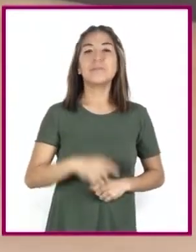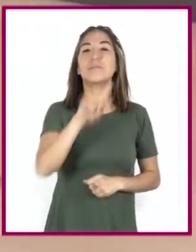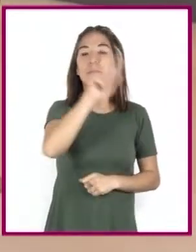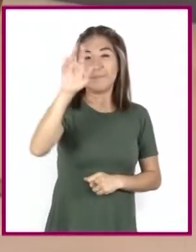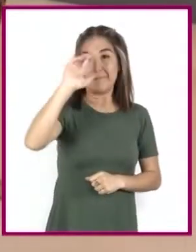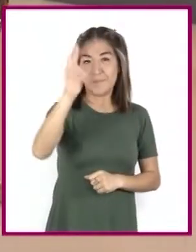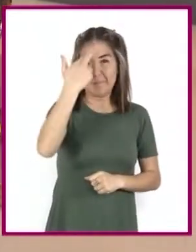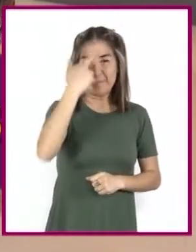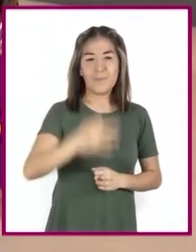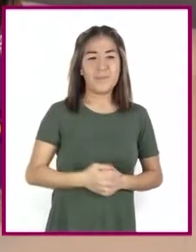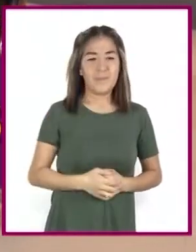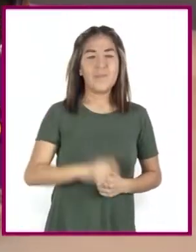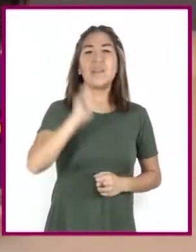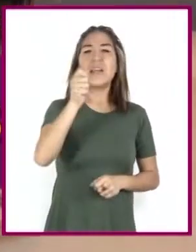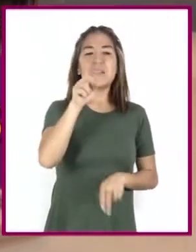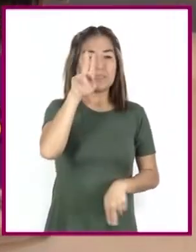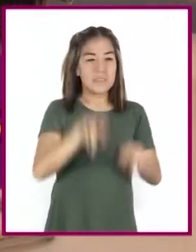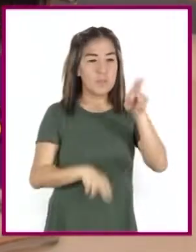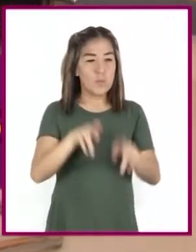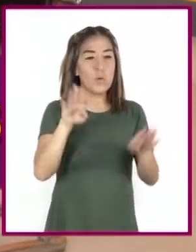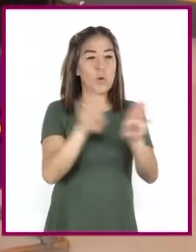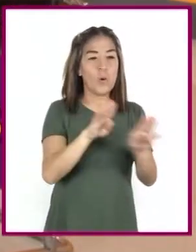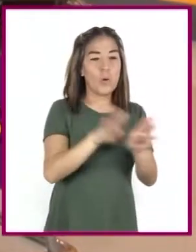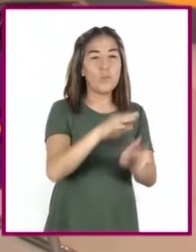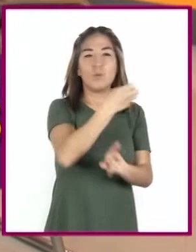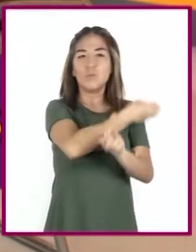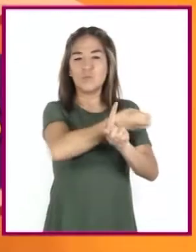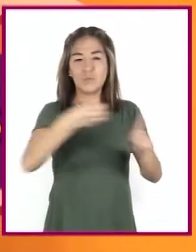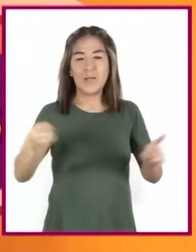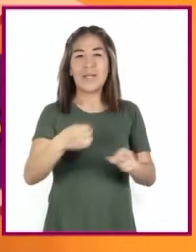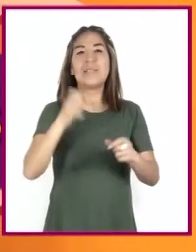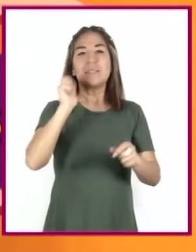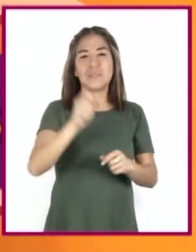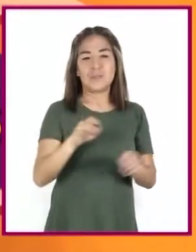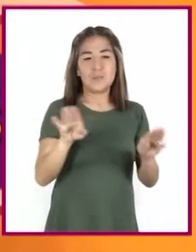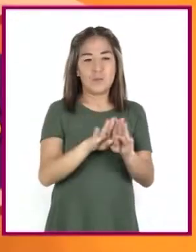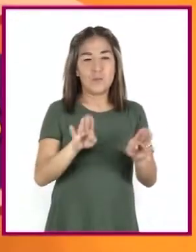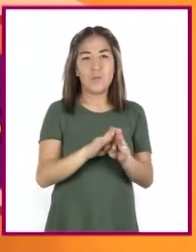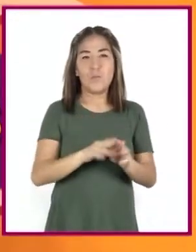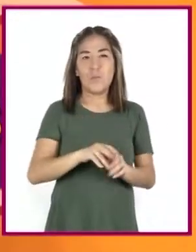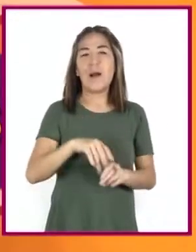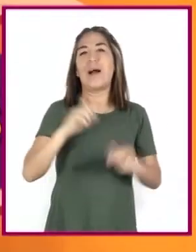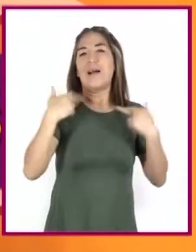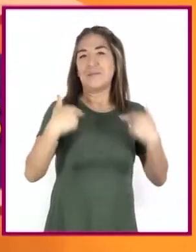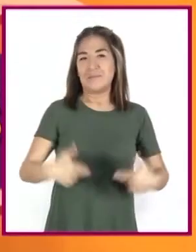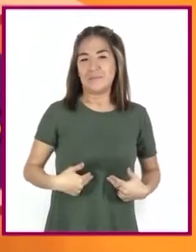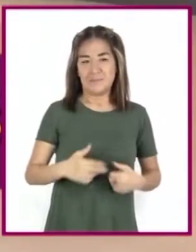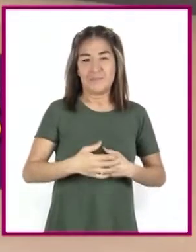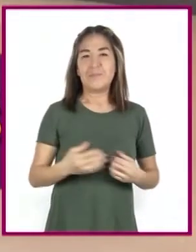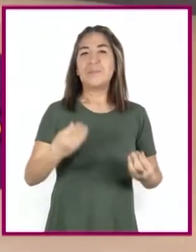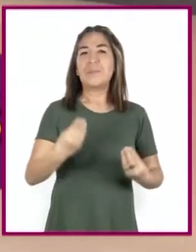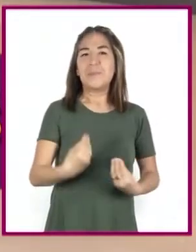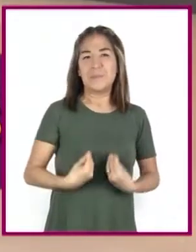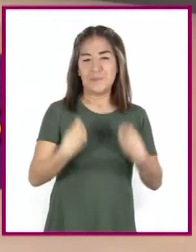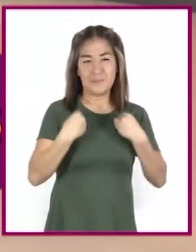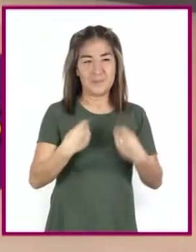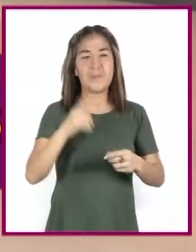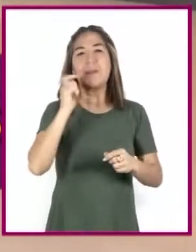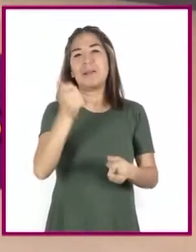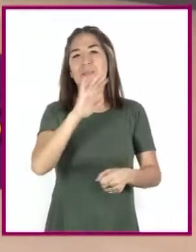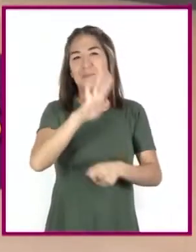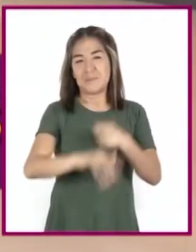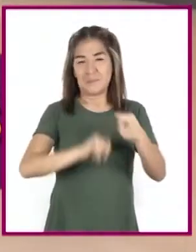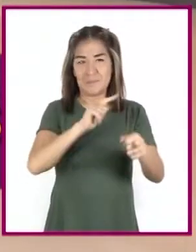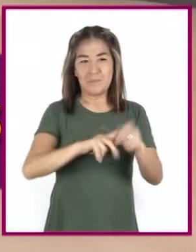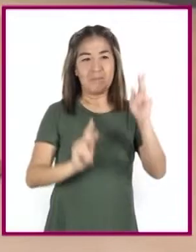Recordemos lo referente a los niveles de organización de los seres vivos. Lo recuerdo muy bien. Pero ¿qué le parece si